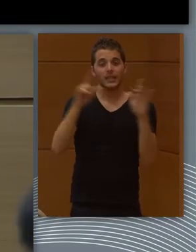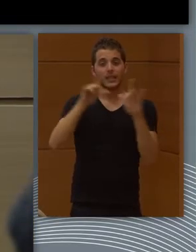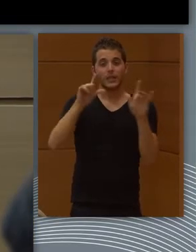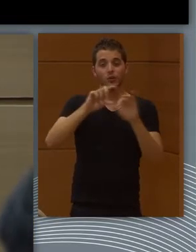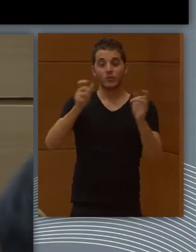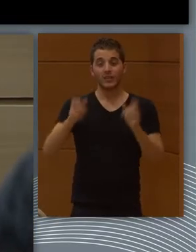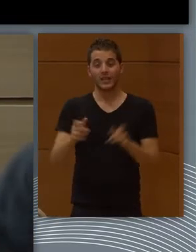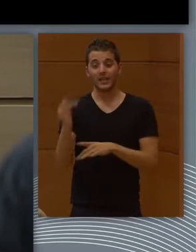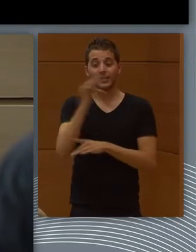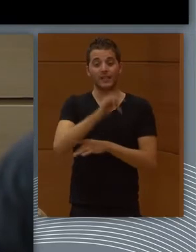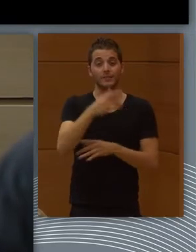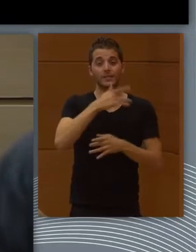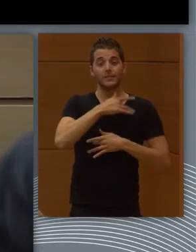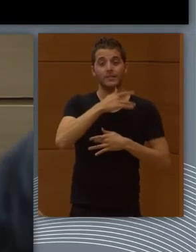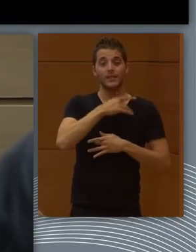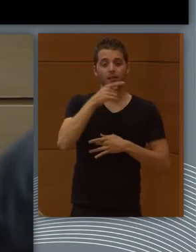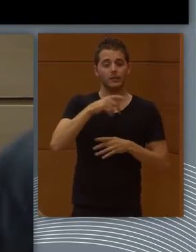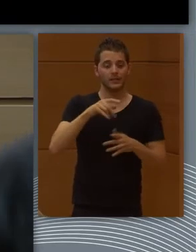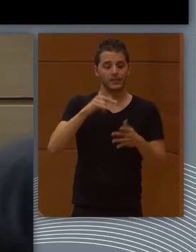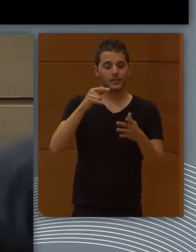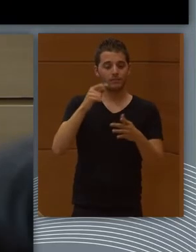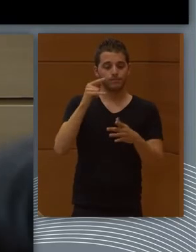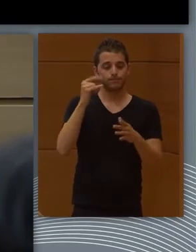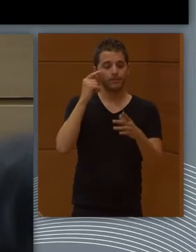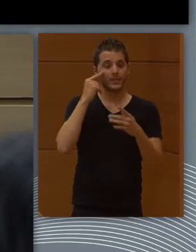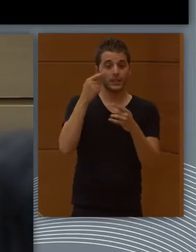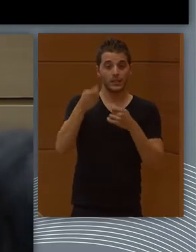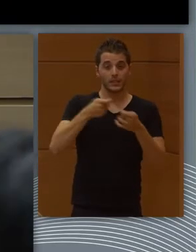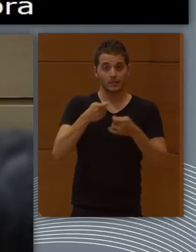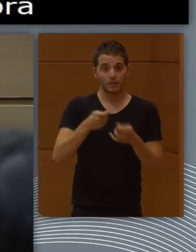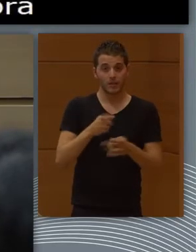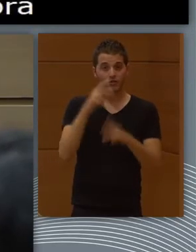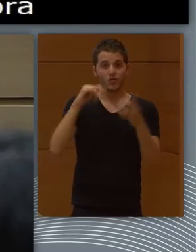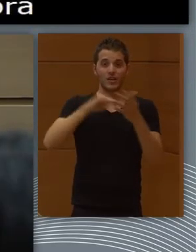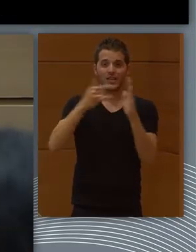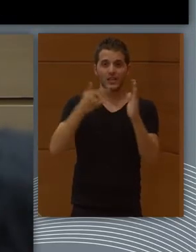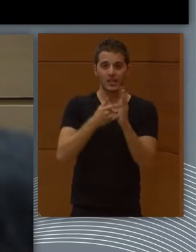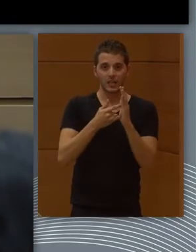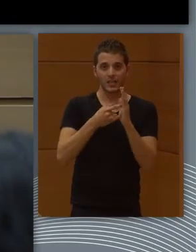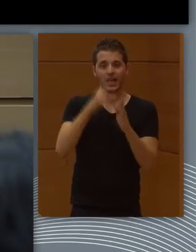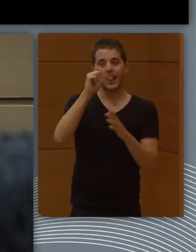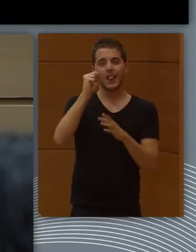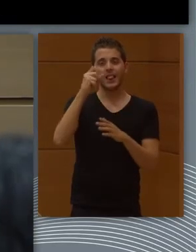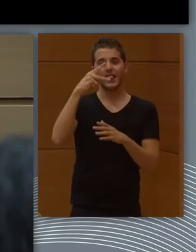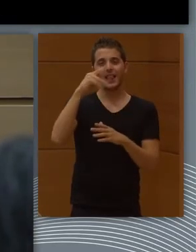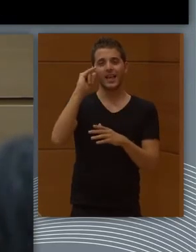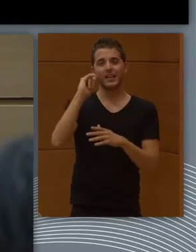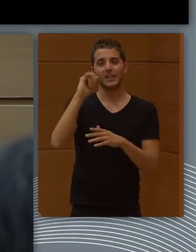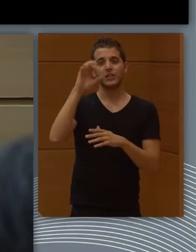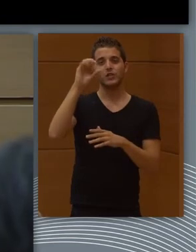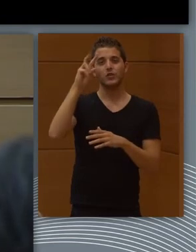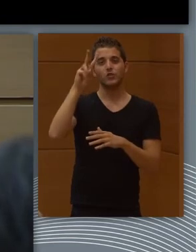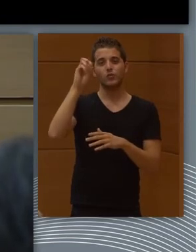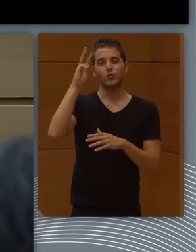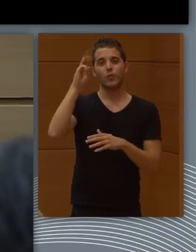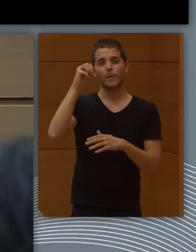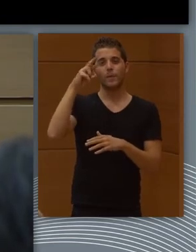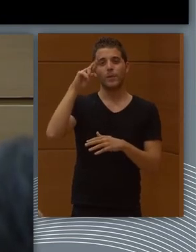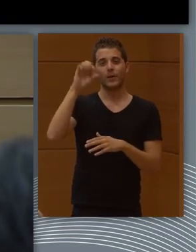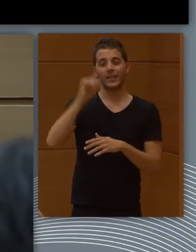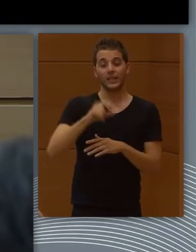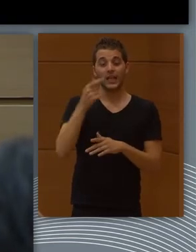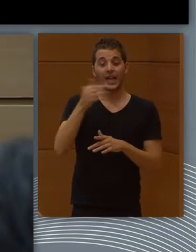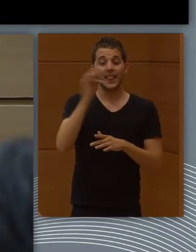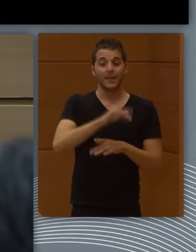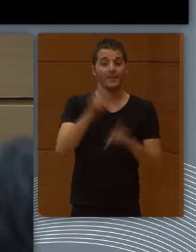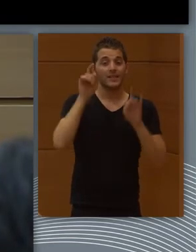es directora técnica del grupo de investigación Life Supporting Technologies y además es especialista en